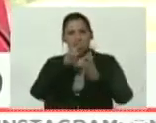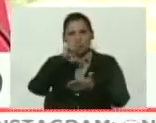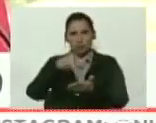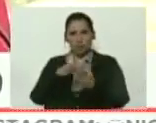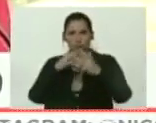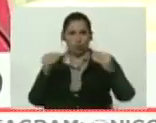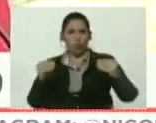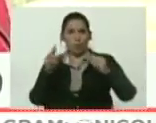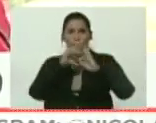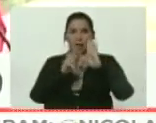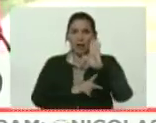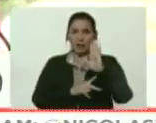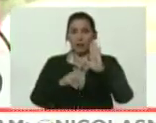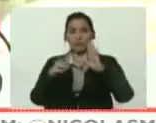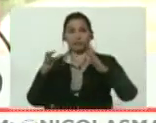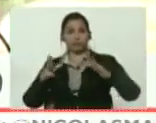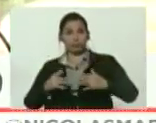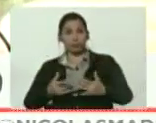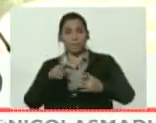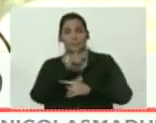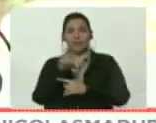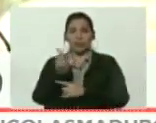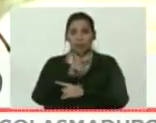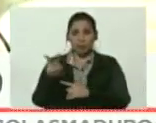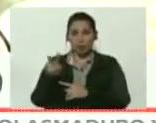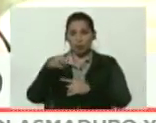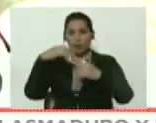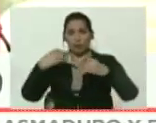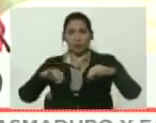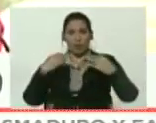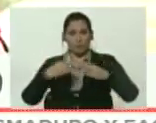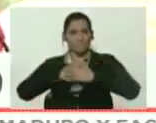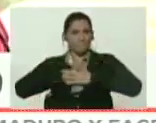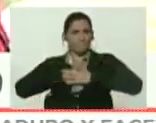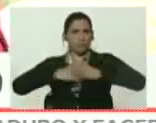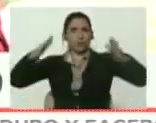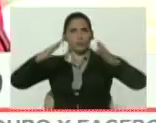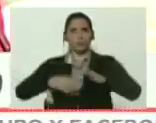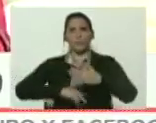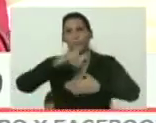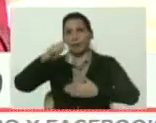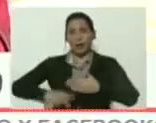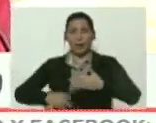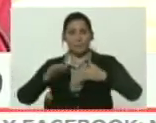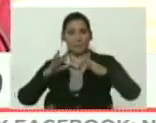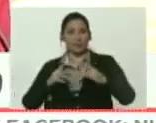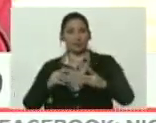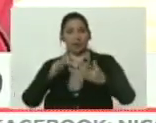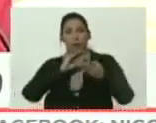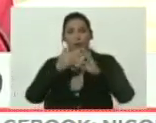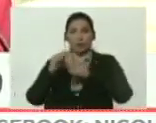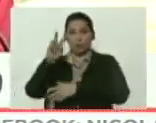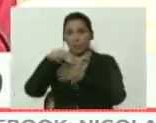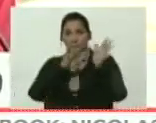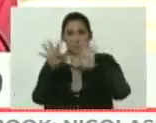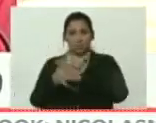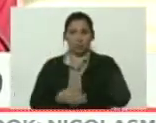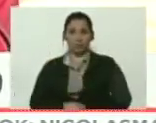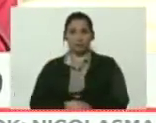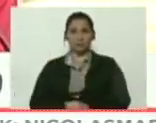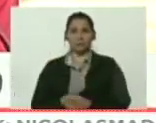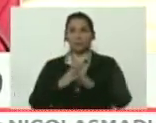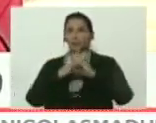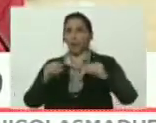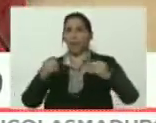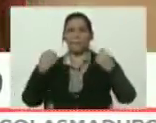parques recreacionales, 22 monumentos naturales a disposición del Plan Vacacional Comunitario 2019. Todos